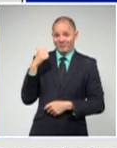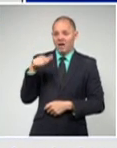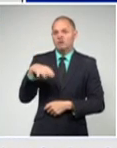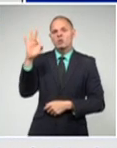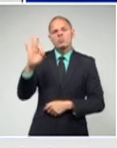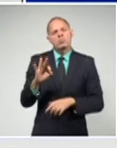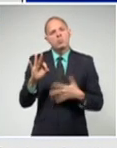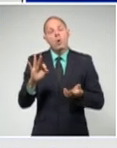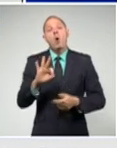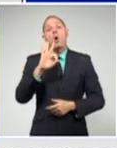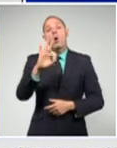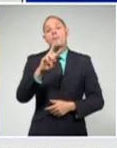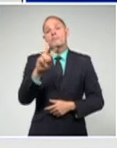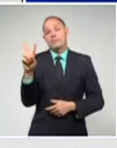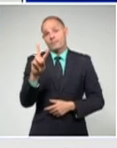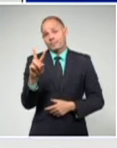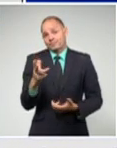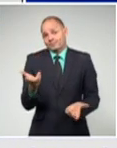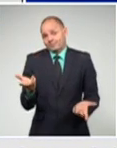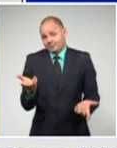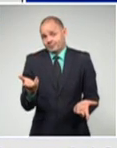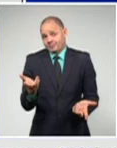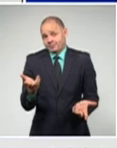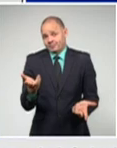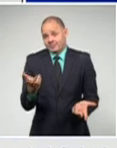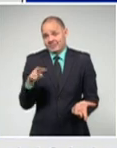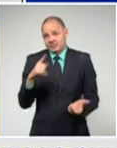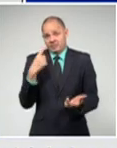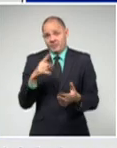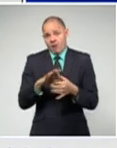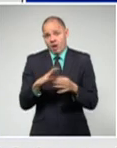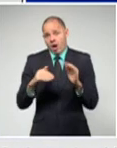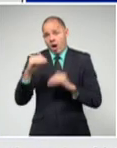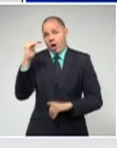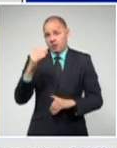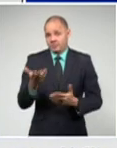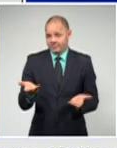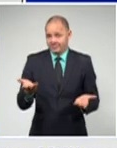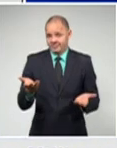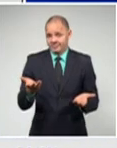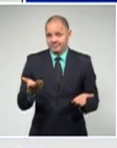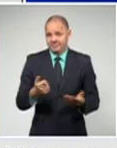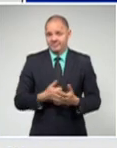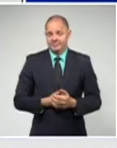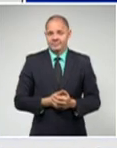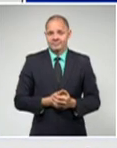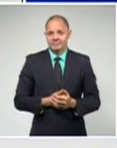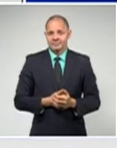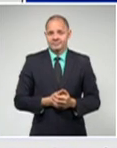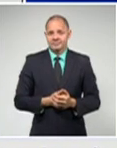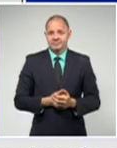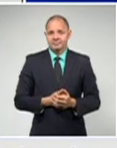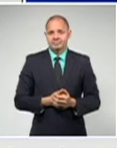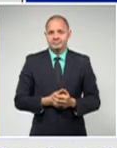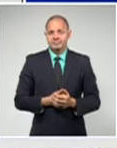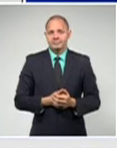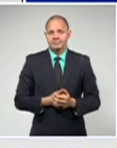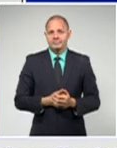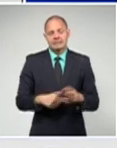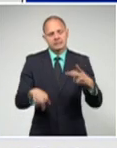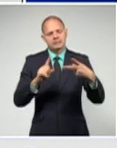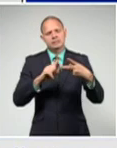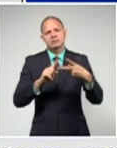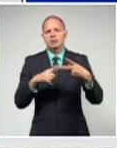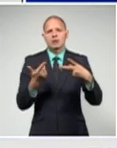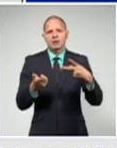822,9 por 100.000 habitantes, que son de las más elevadas de nuestro país. Y en segundo lugar, Güines,